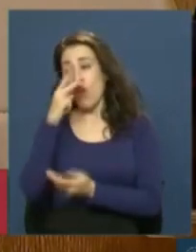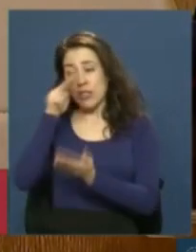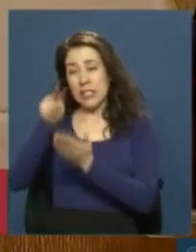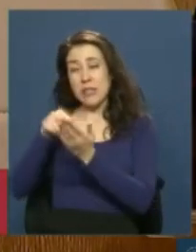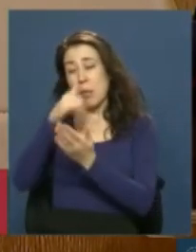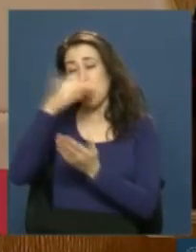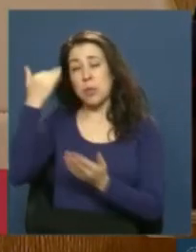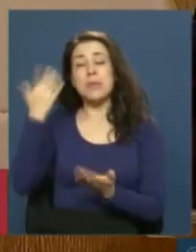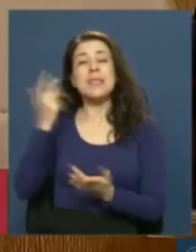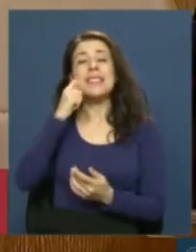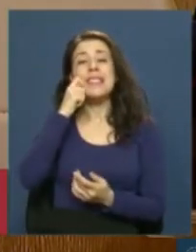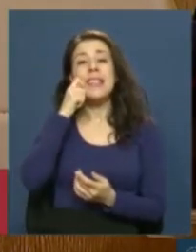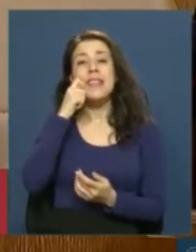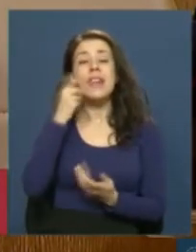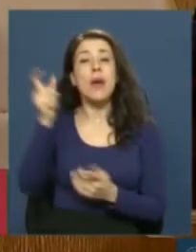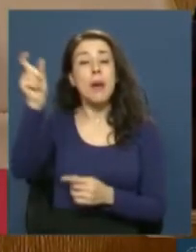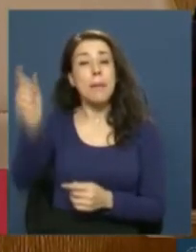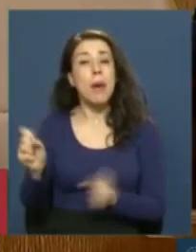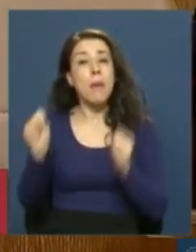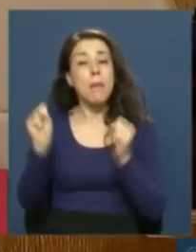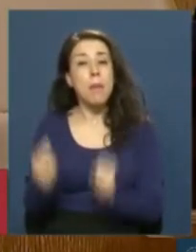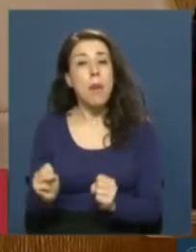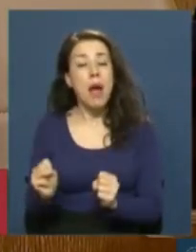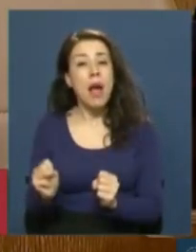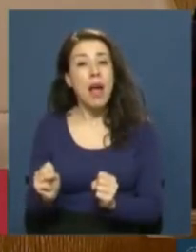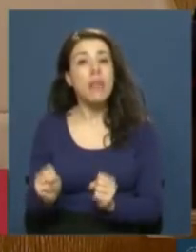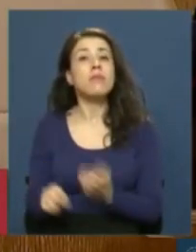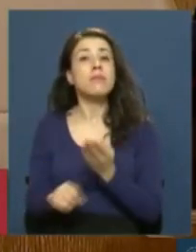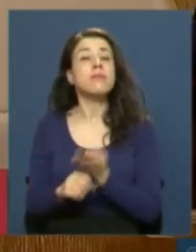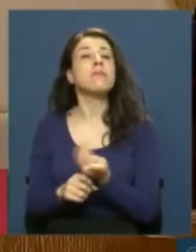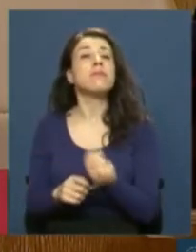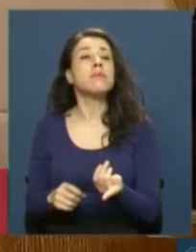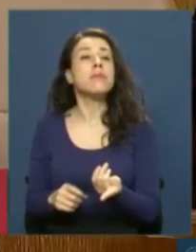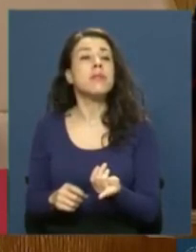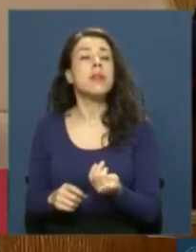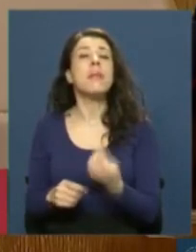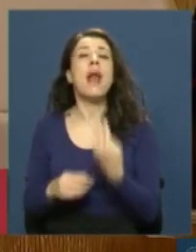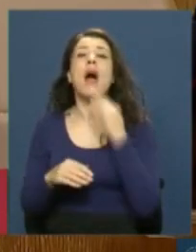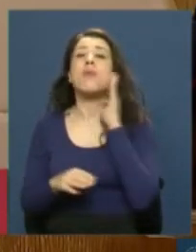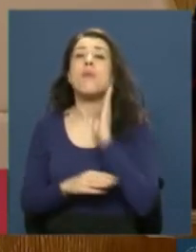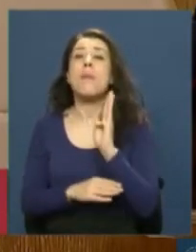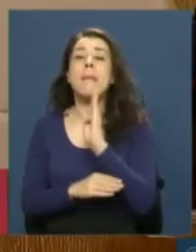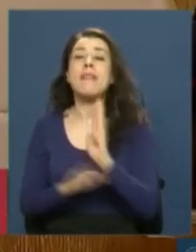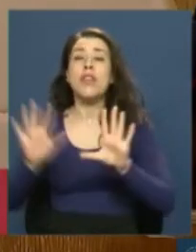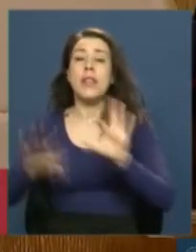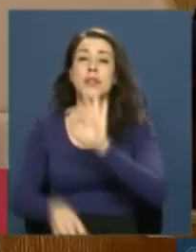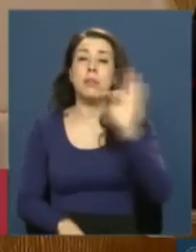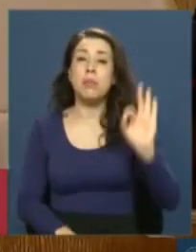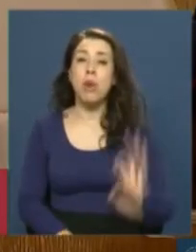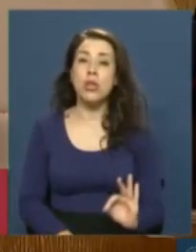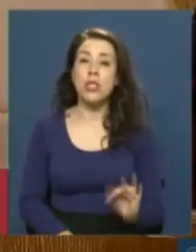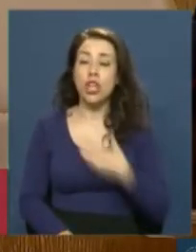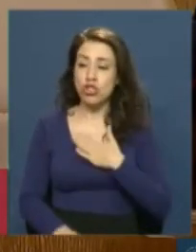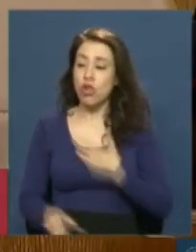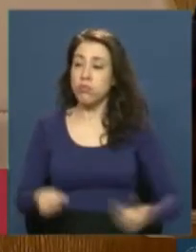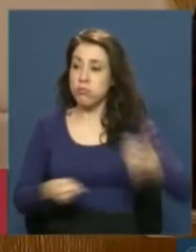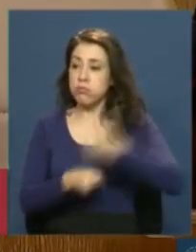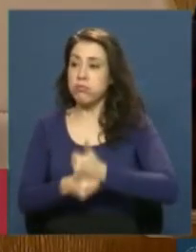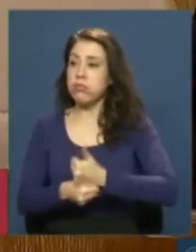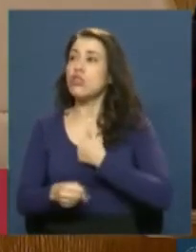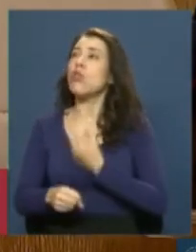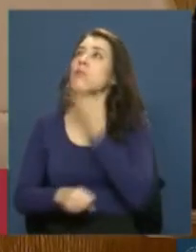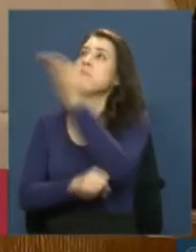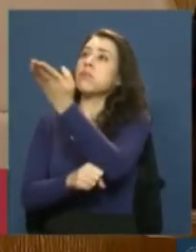pero consiste en la posibilidad de una persona de subrogarse en la posición del beneficiario del 10% de manera de poder exigir lo